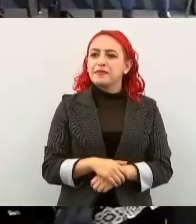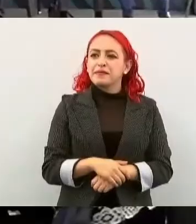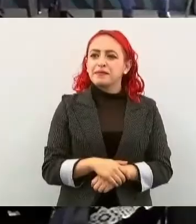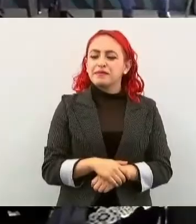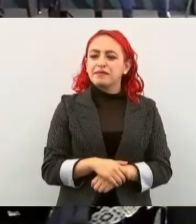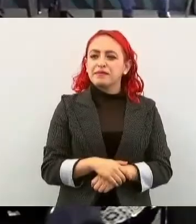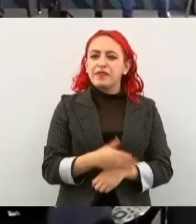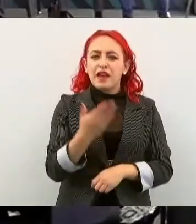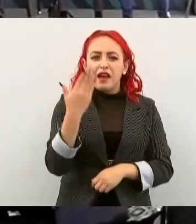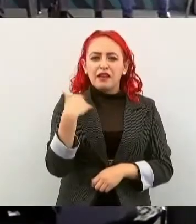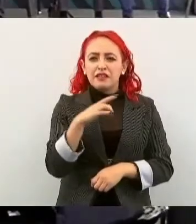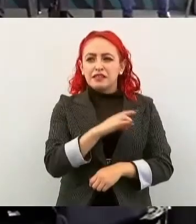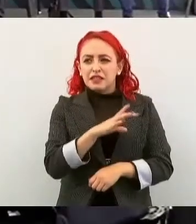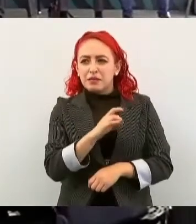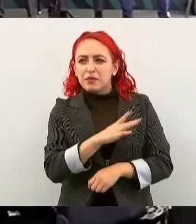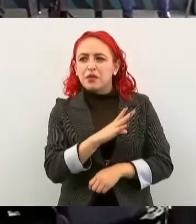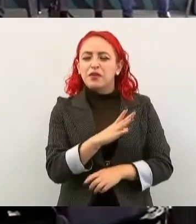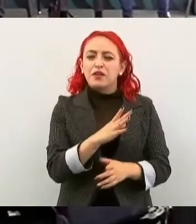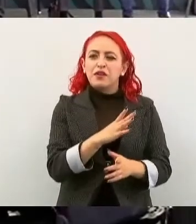había